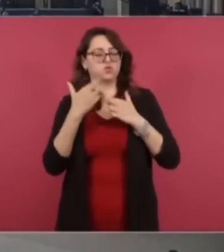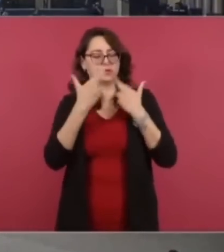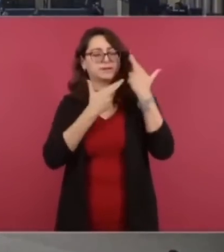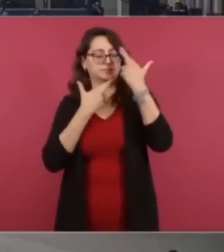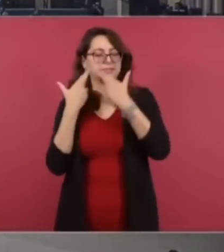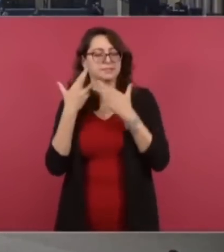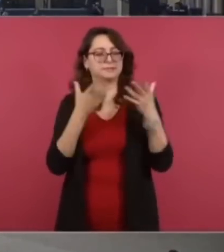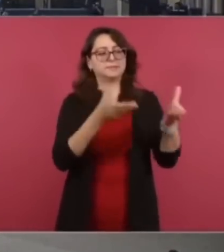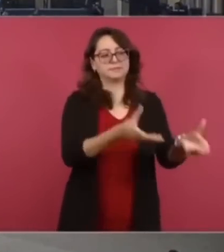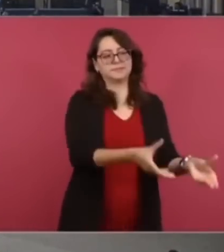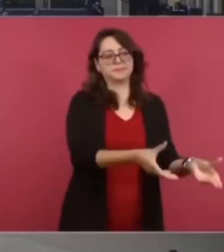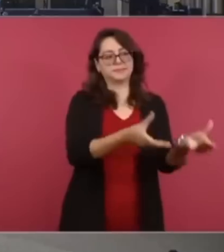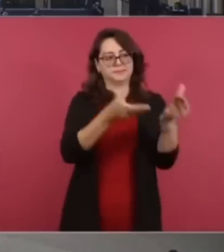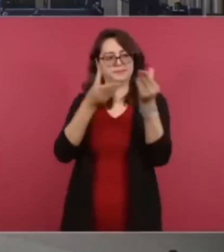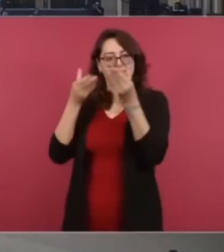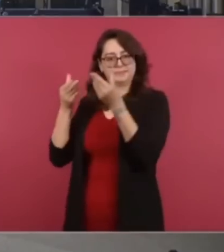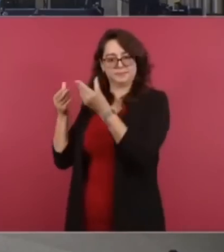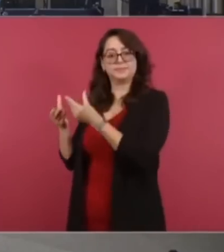Porque